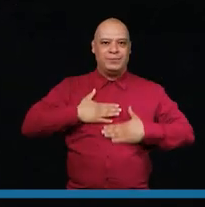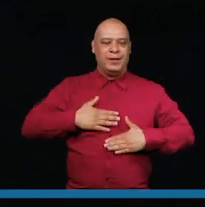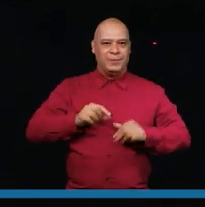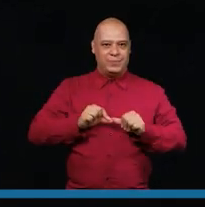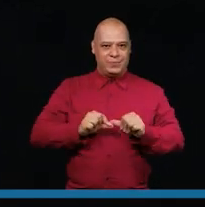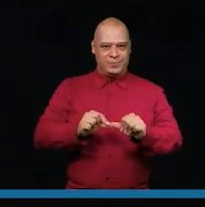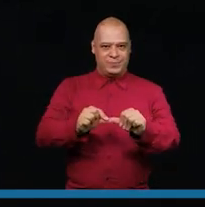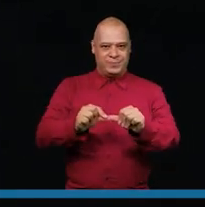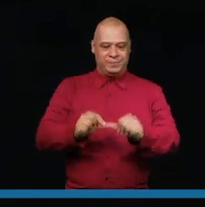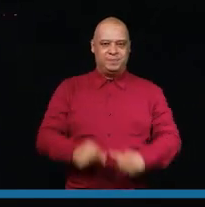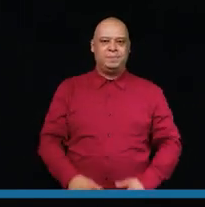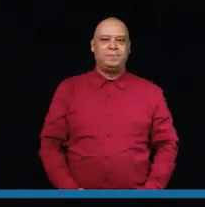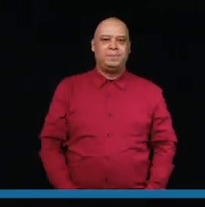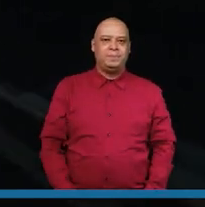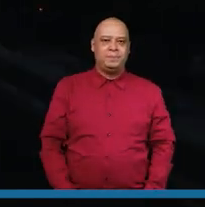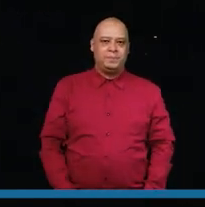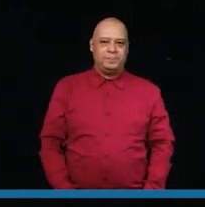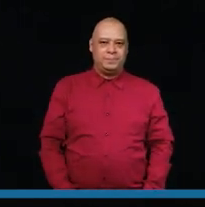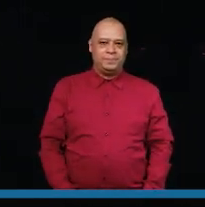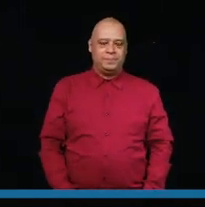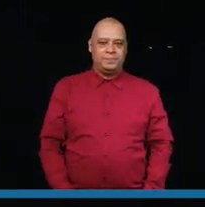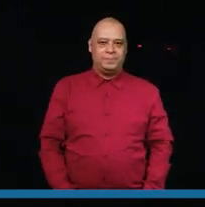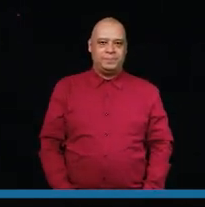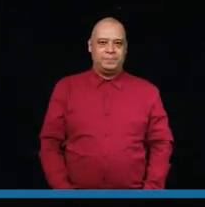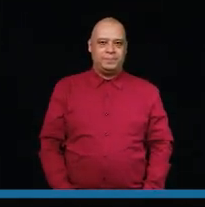Área Metropolitana del Valle de Aburrá.